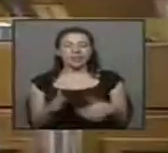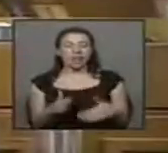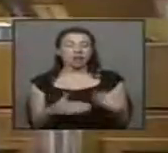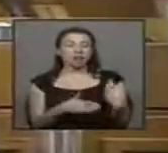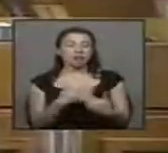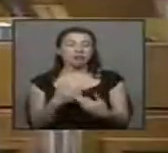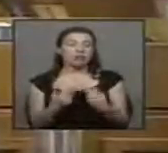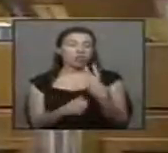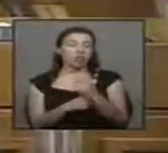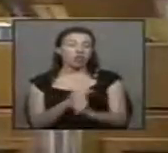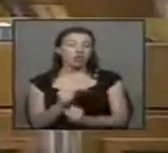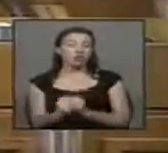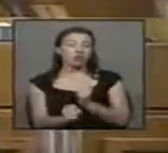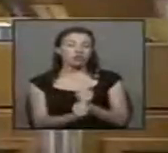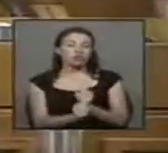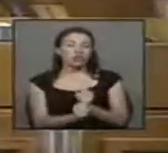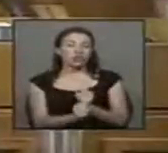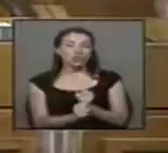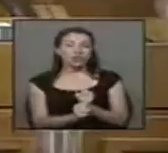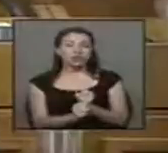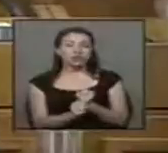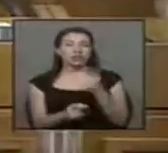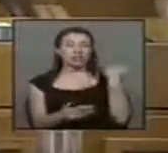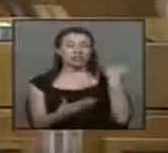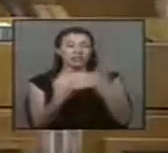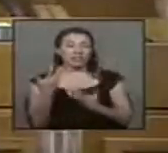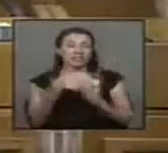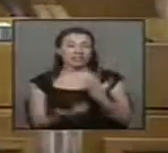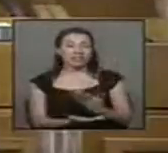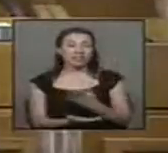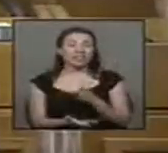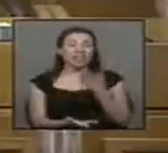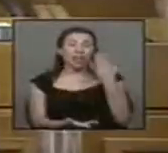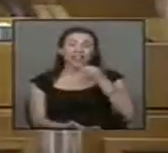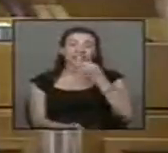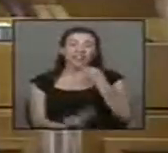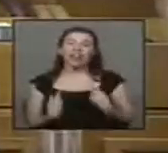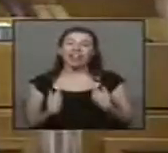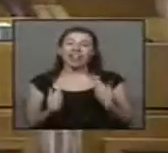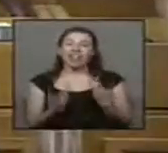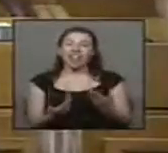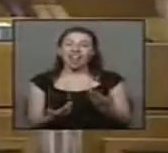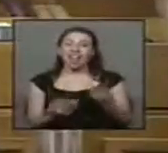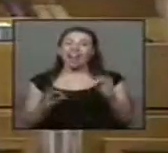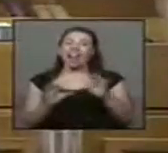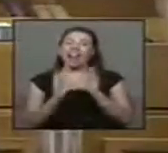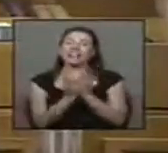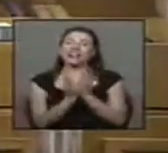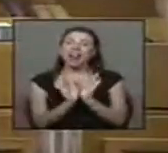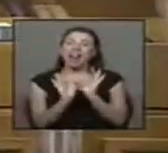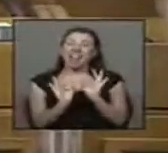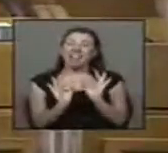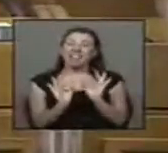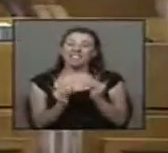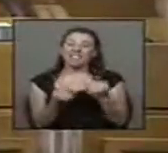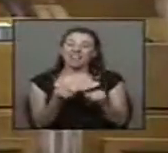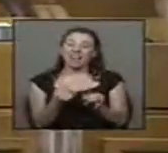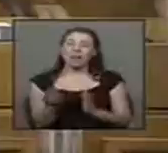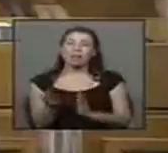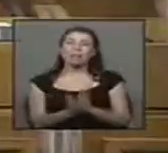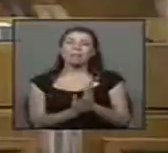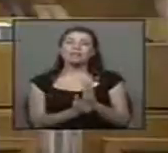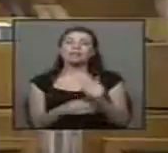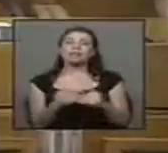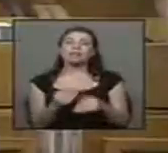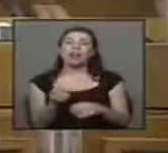pasado más de 2 años, señor presidente, de dicho siniestro, y en su momento se indicó que la entrega del recinto definitivo estaría operativo